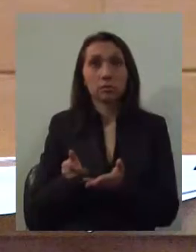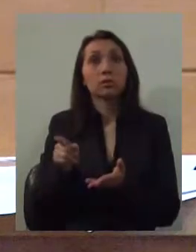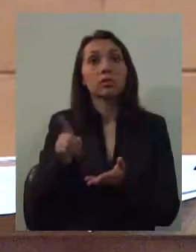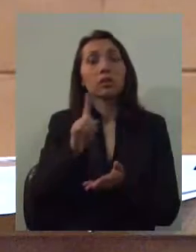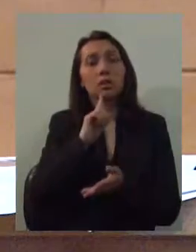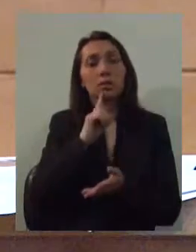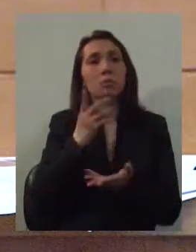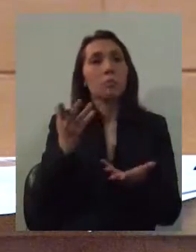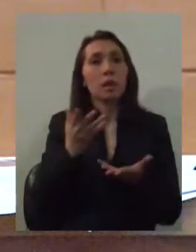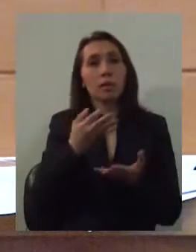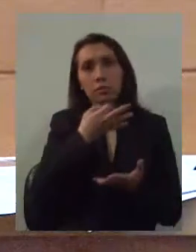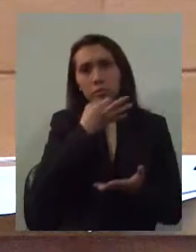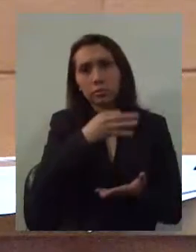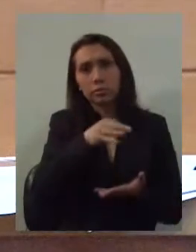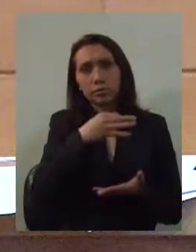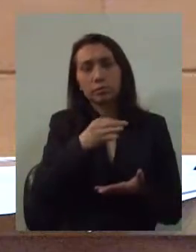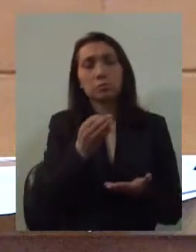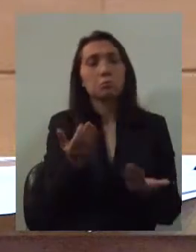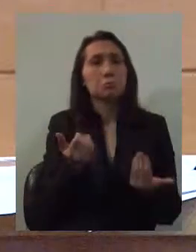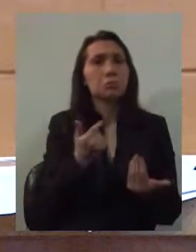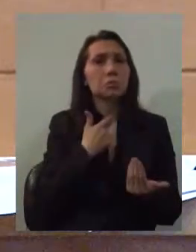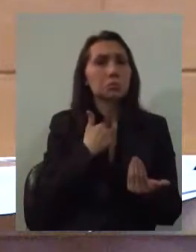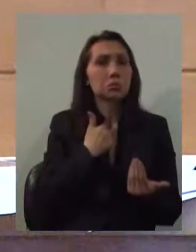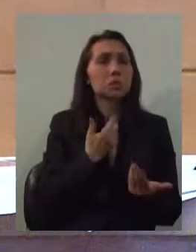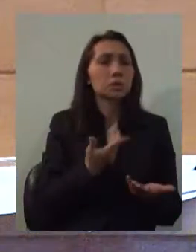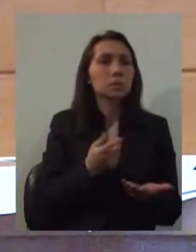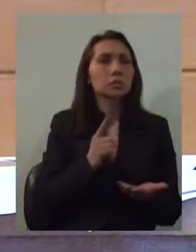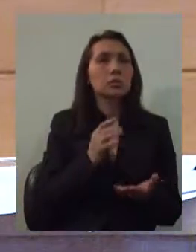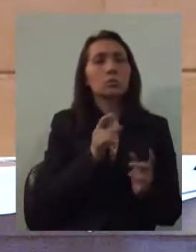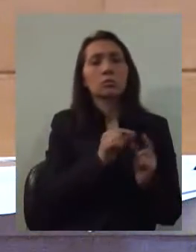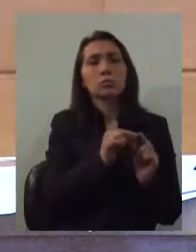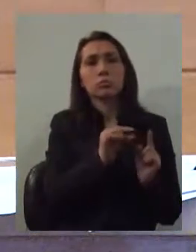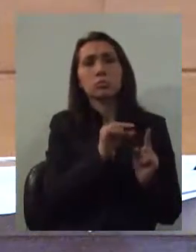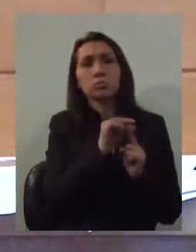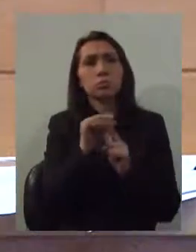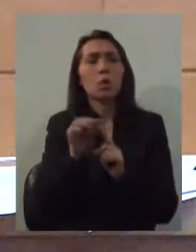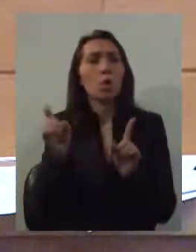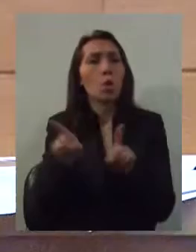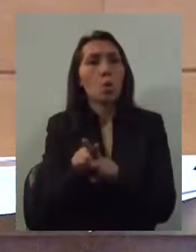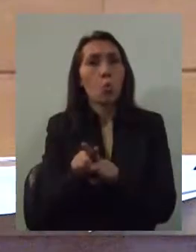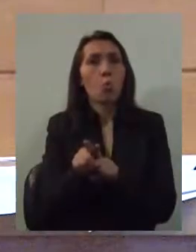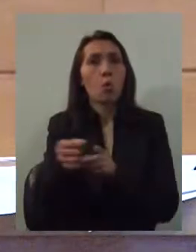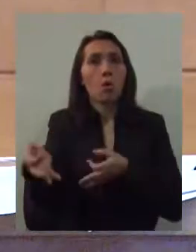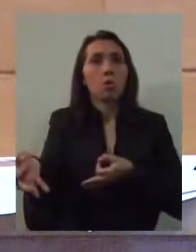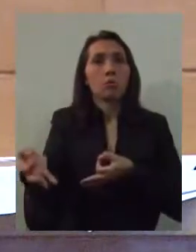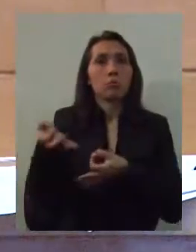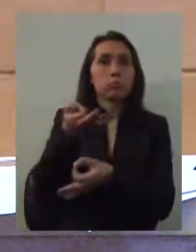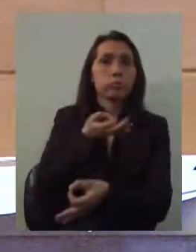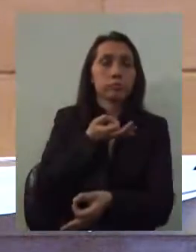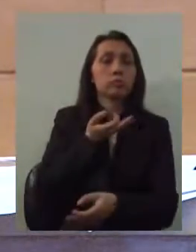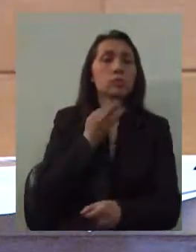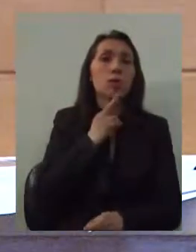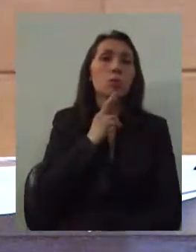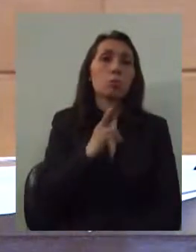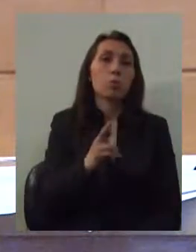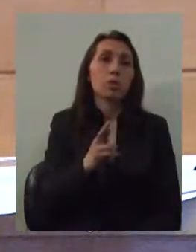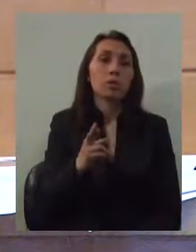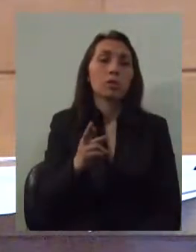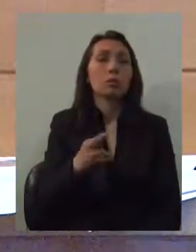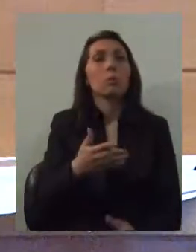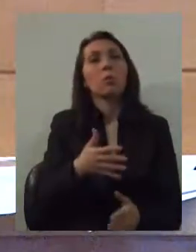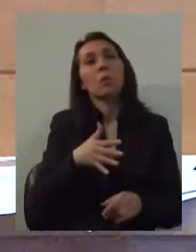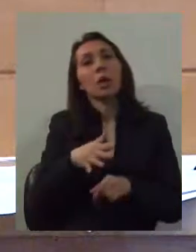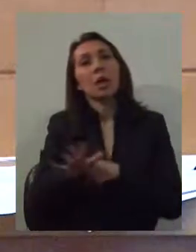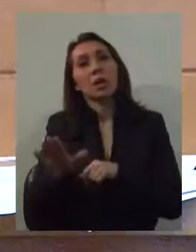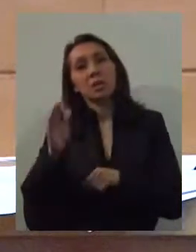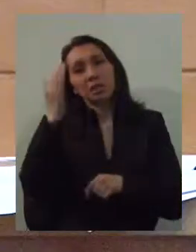tendrá para exponer lo que estime conveniente un término igual al de emplazamiento para contestar demandas, que es 15